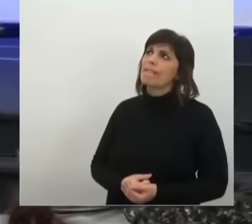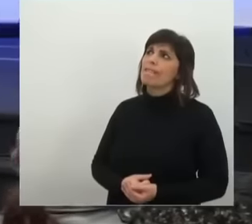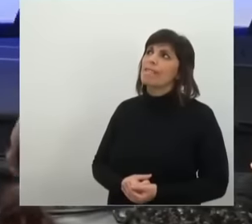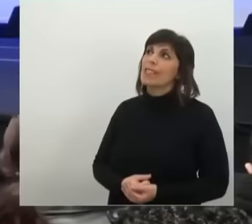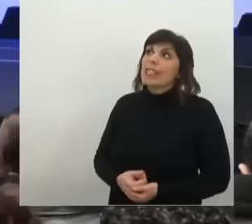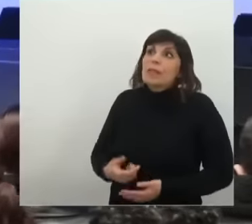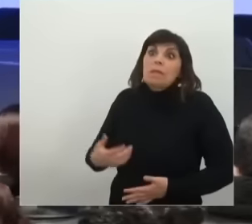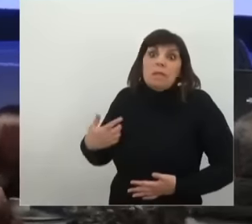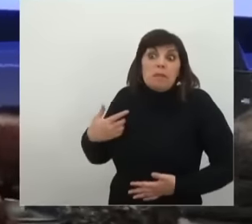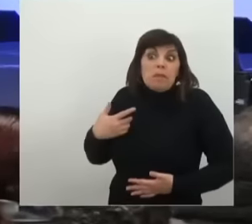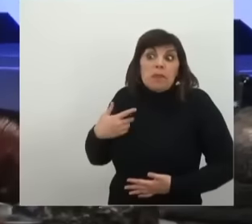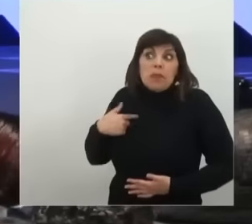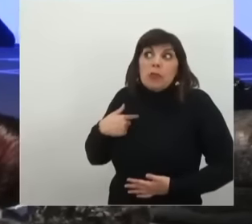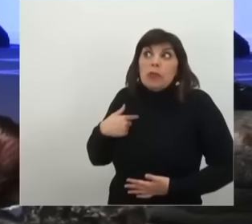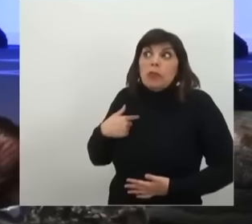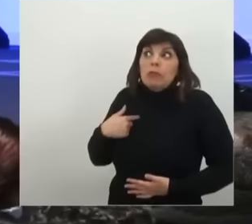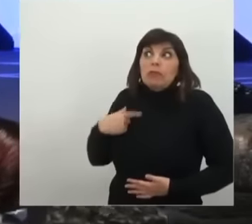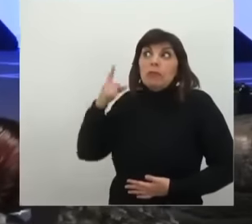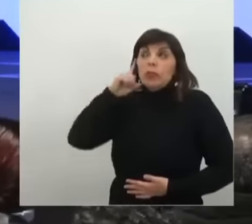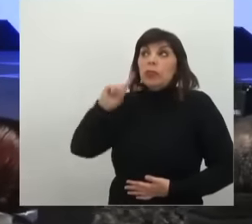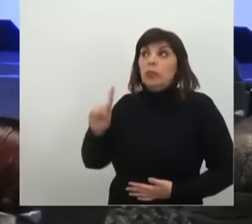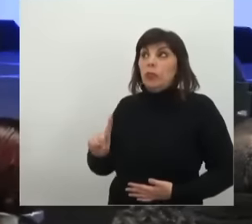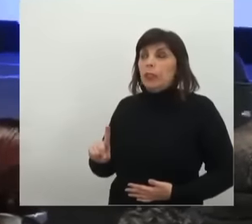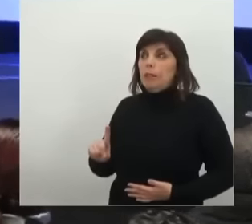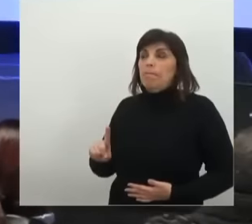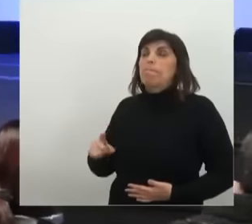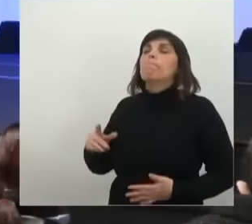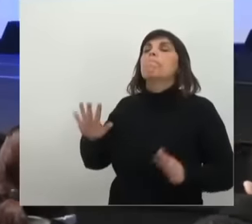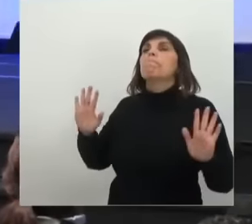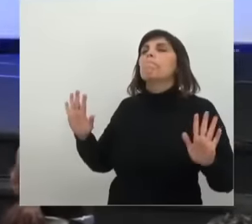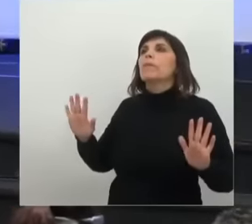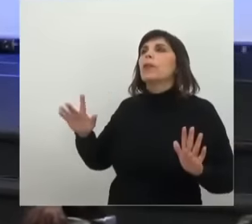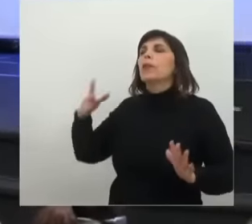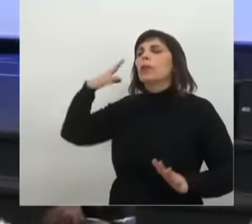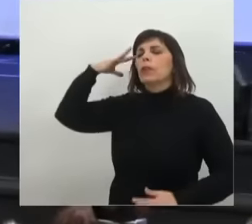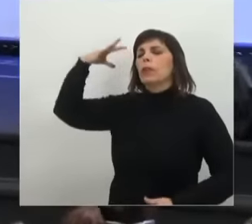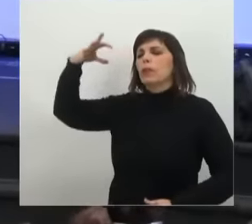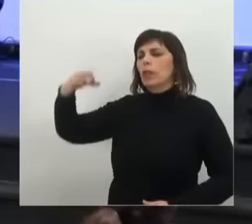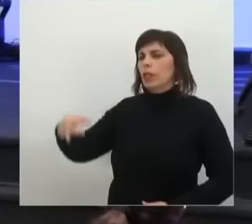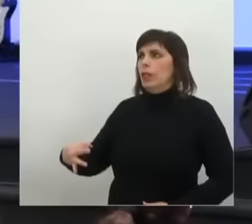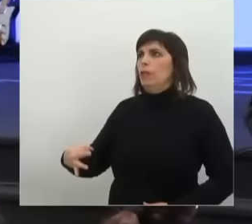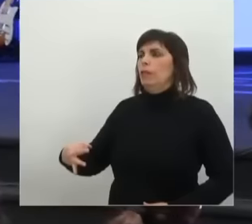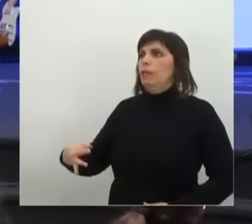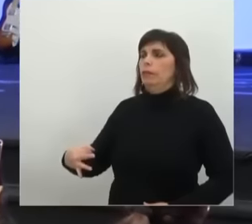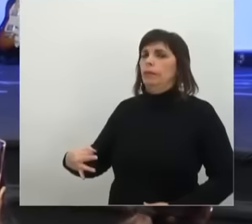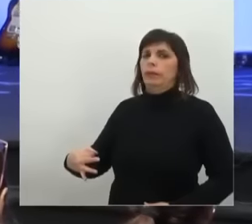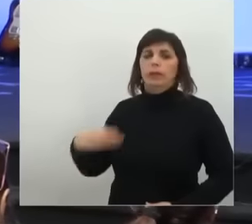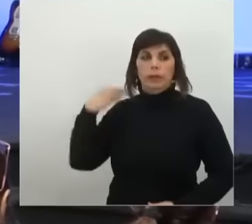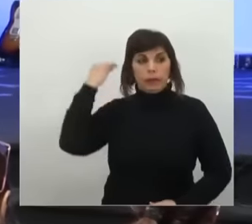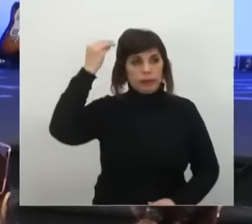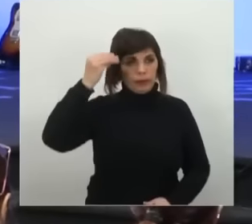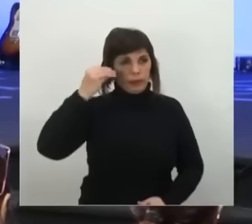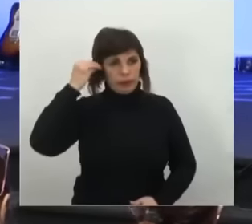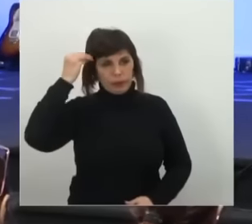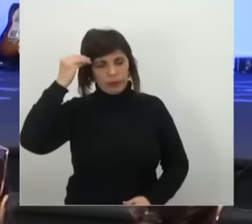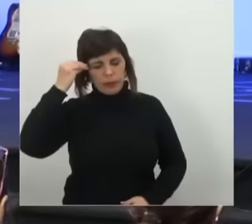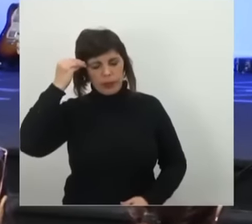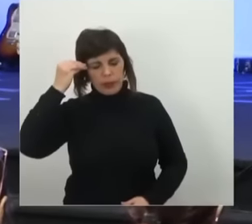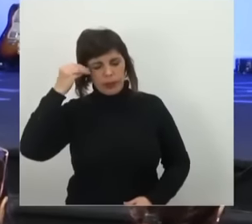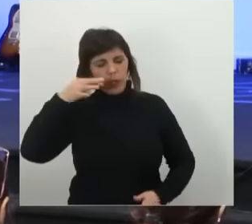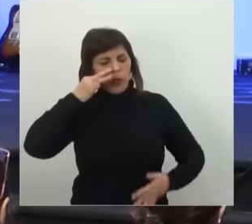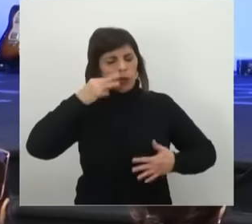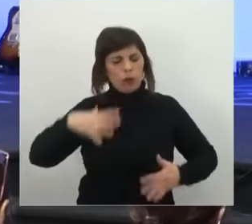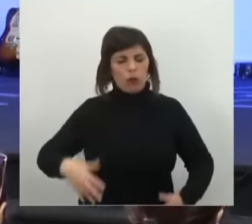sé qué va a pasar pero prefiero creerte y te voy a dar una chance entonces empecé en mi mente cuerpo en el nombre